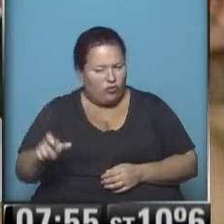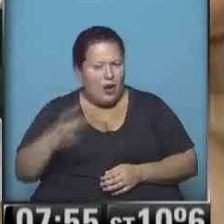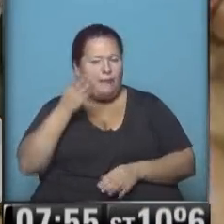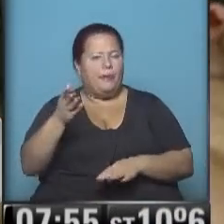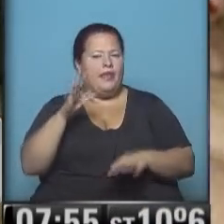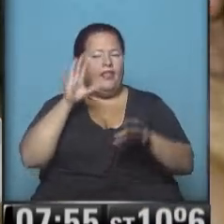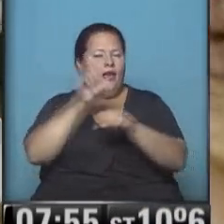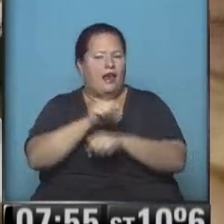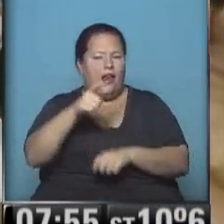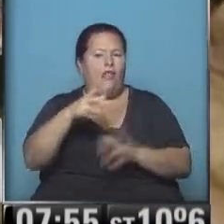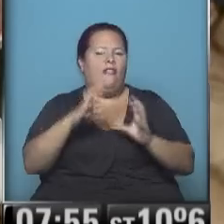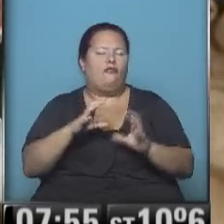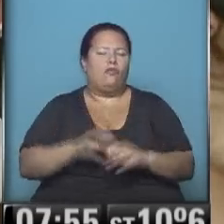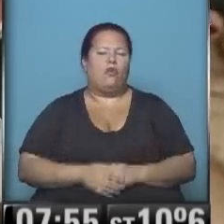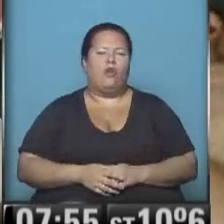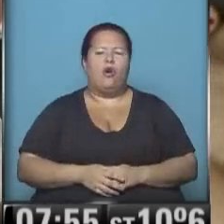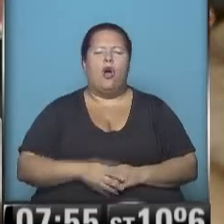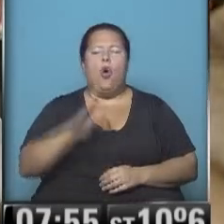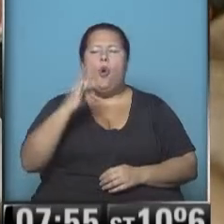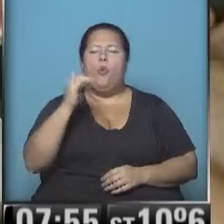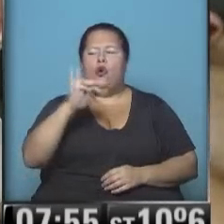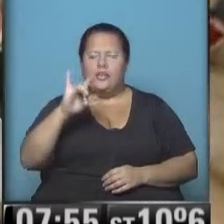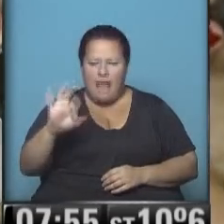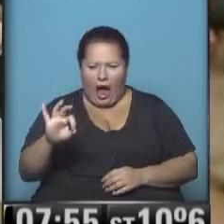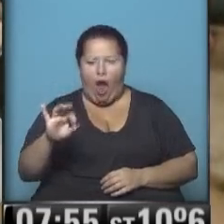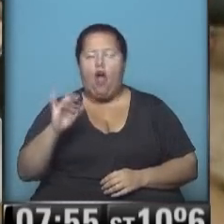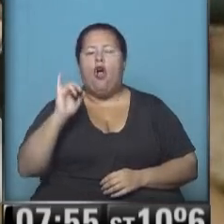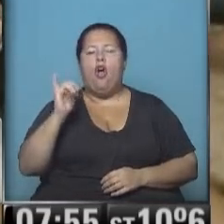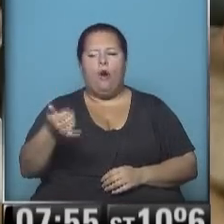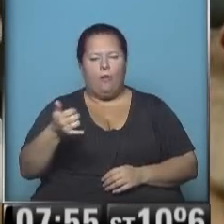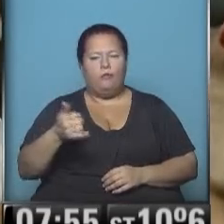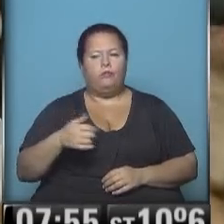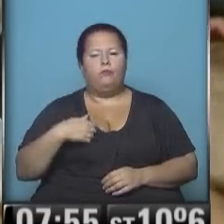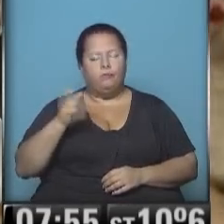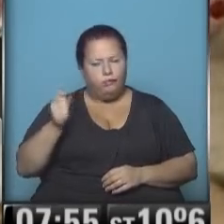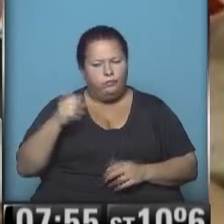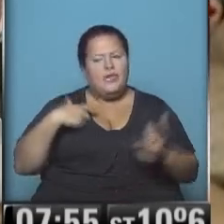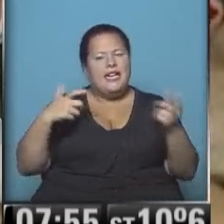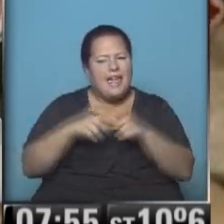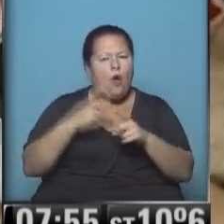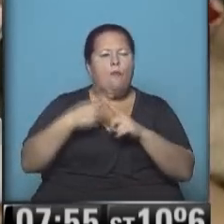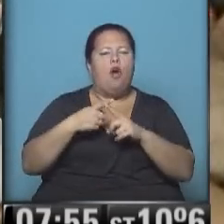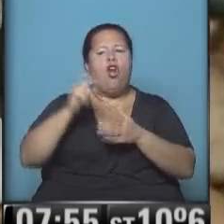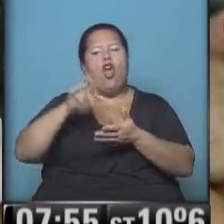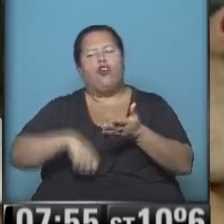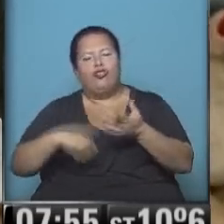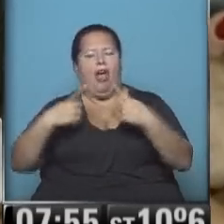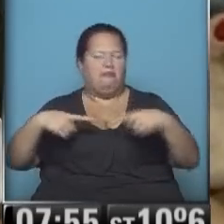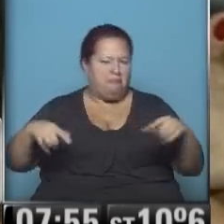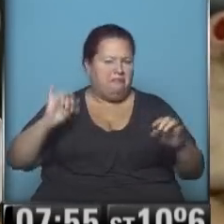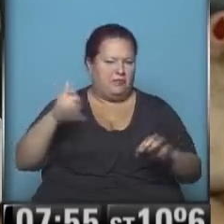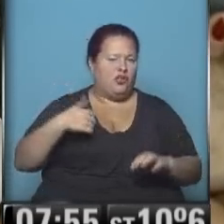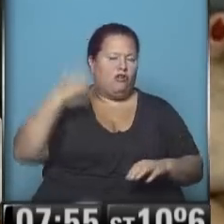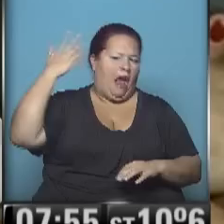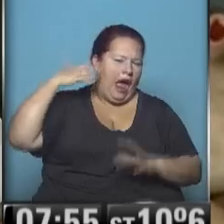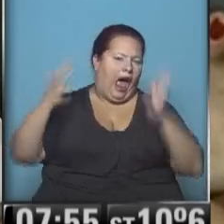la extradición como hombre del fútbol? A Bursaco luego, que he tenido alguna reunión por contrataciones eventuales que hemos hecho